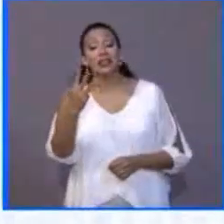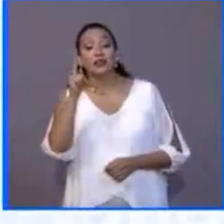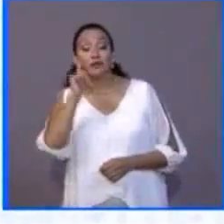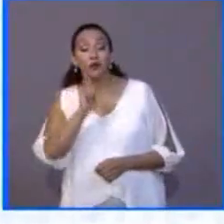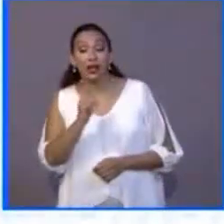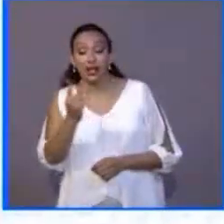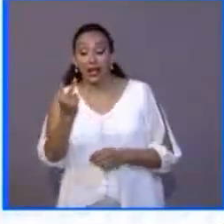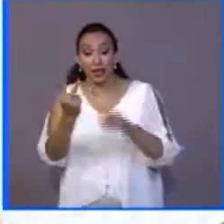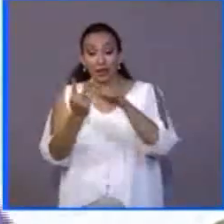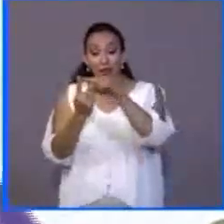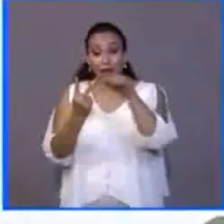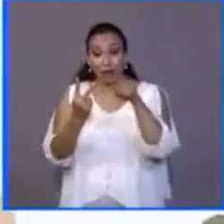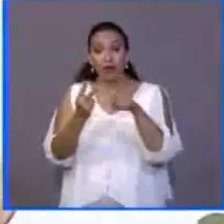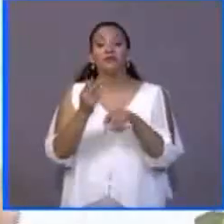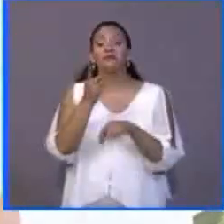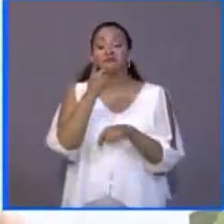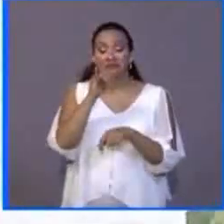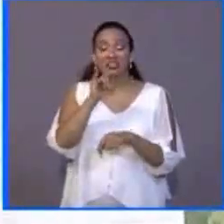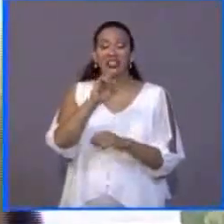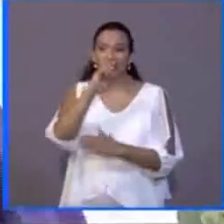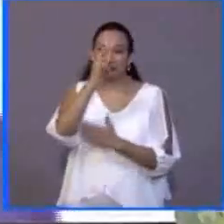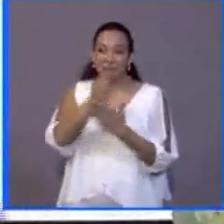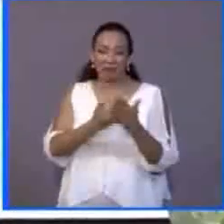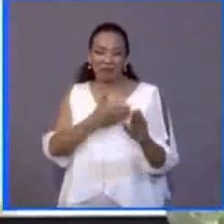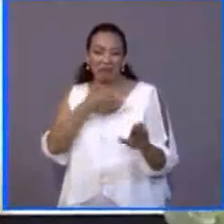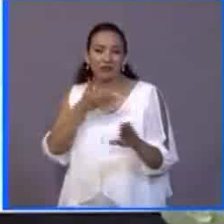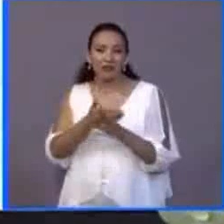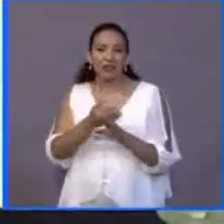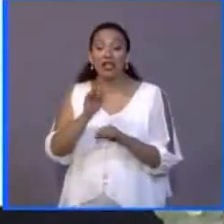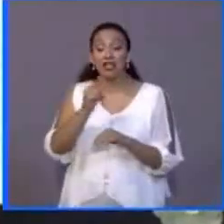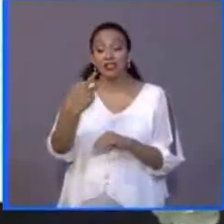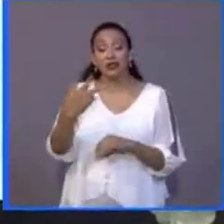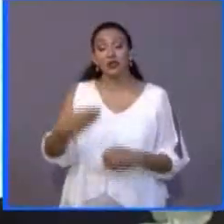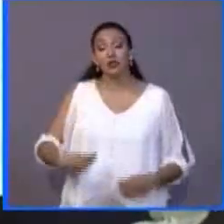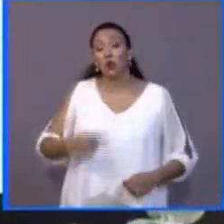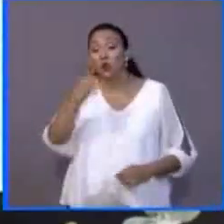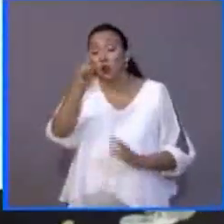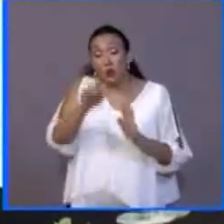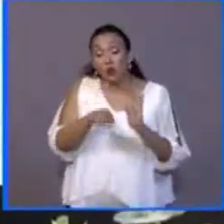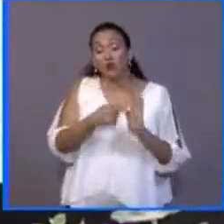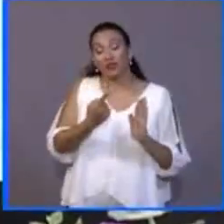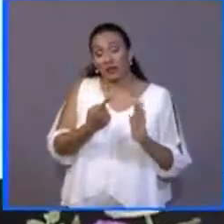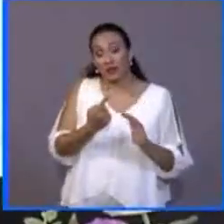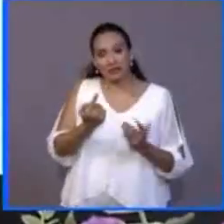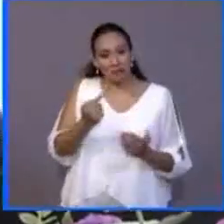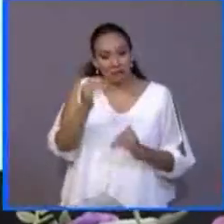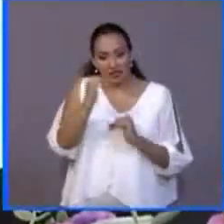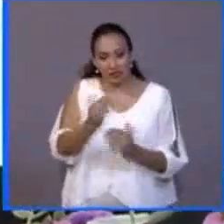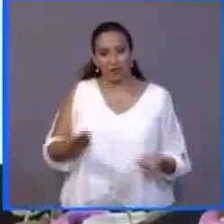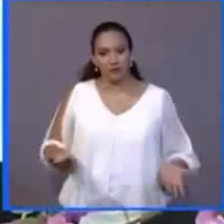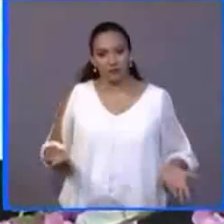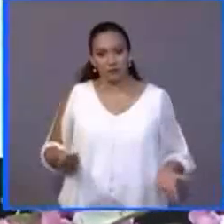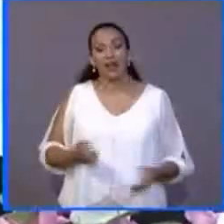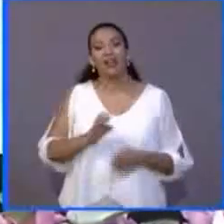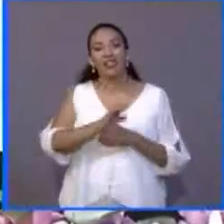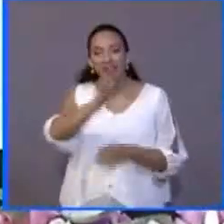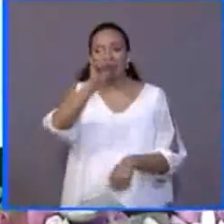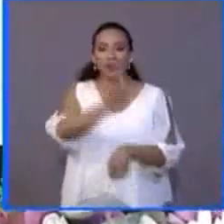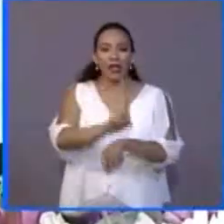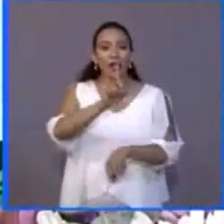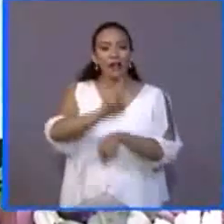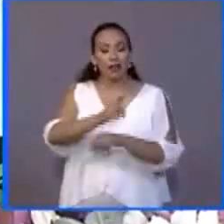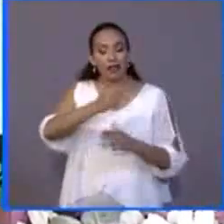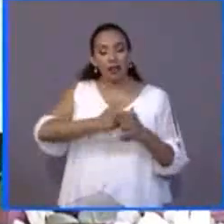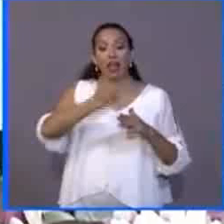mujeres han sufrido violencia al menos una vez en su vida, por lo que entonces cada día